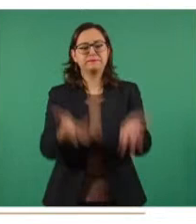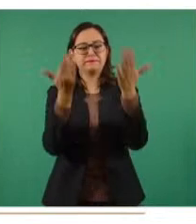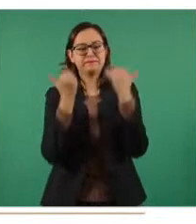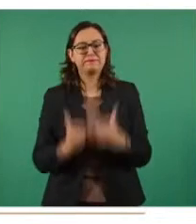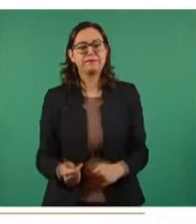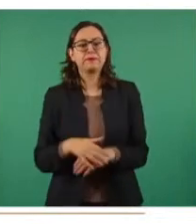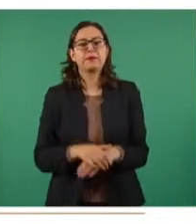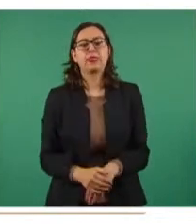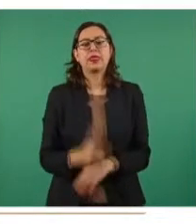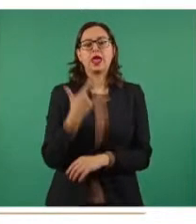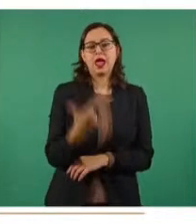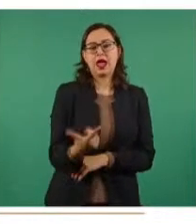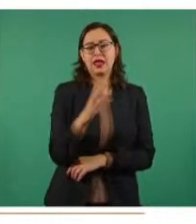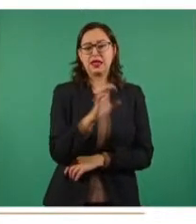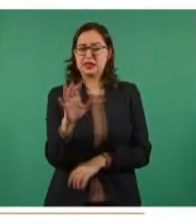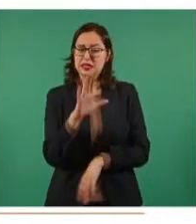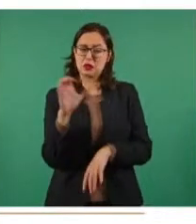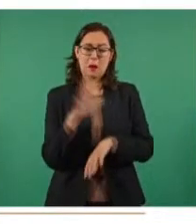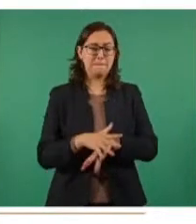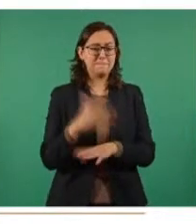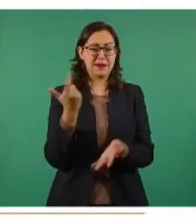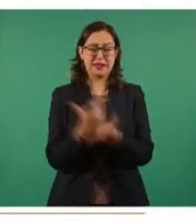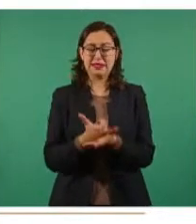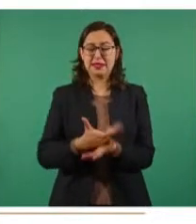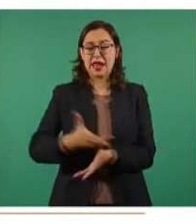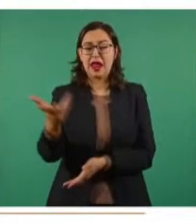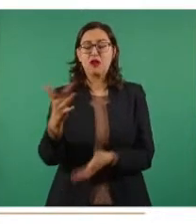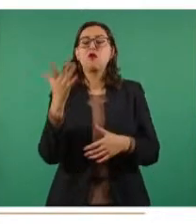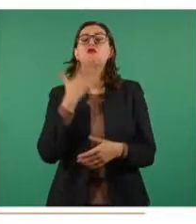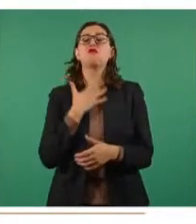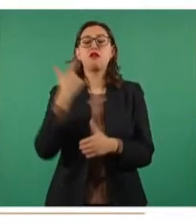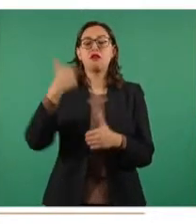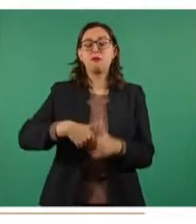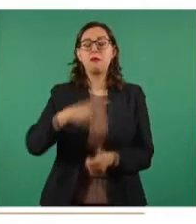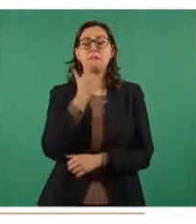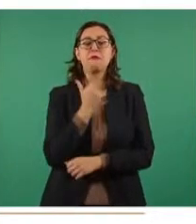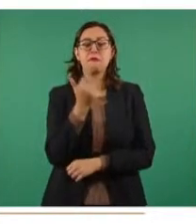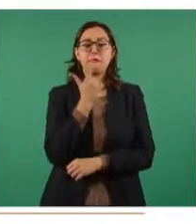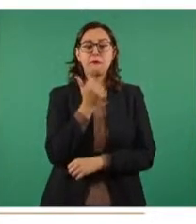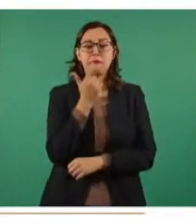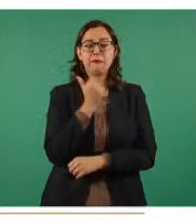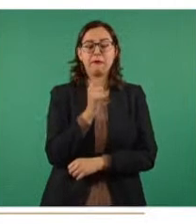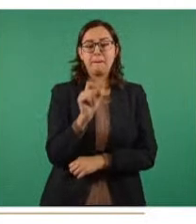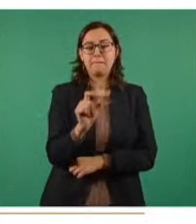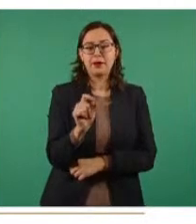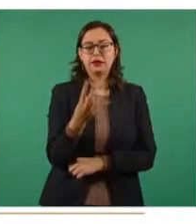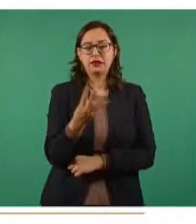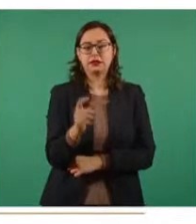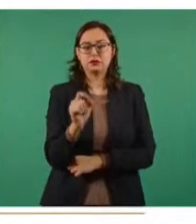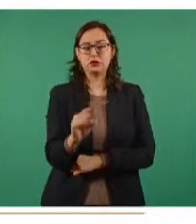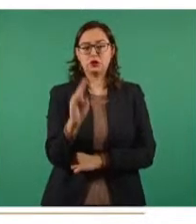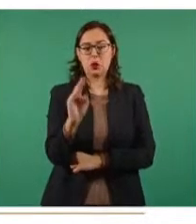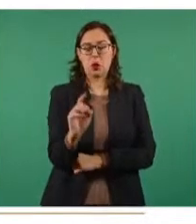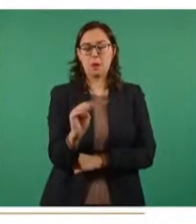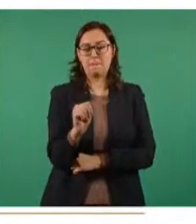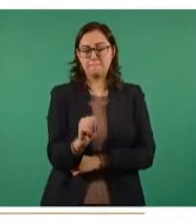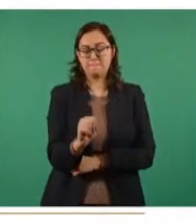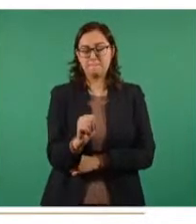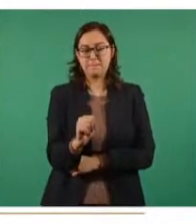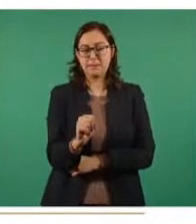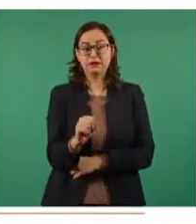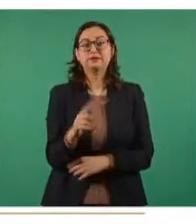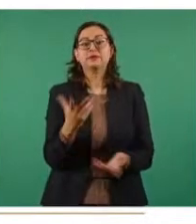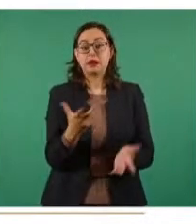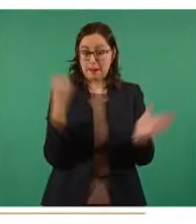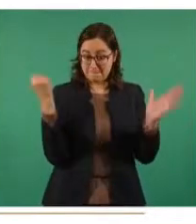el combustible premium 23 pesos 29 centavos por litro aunque las marcas